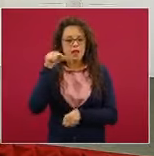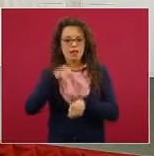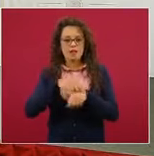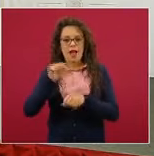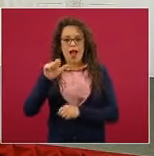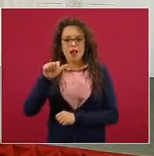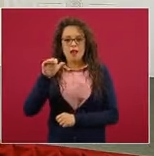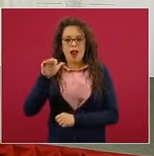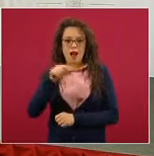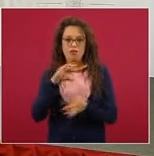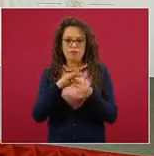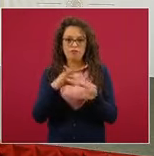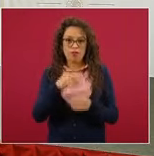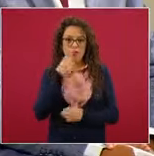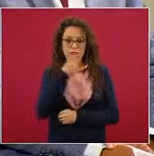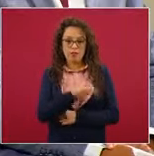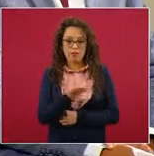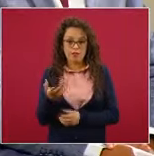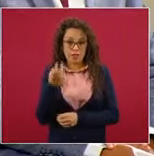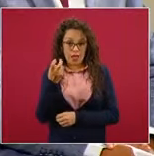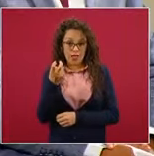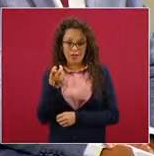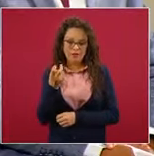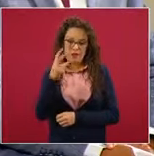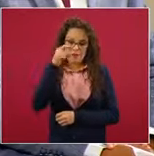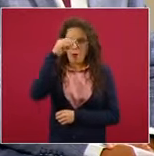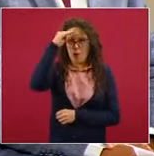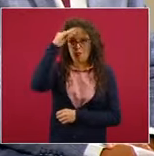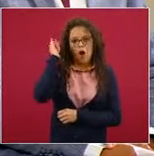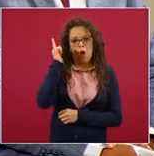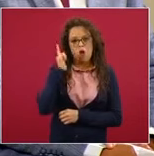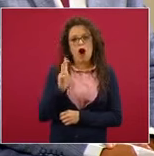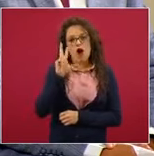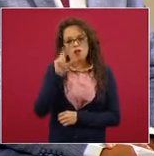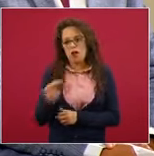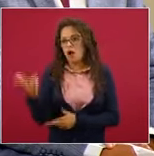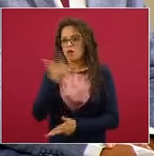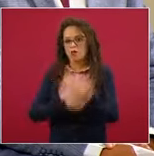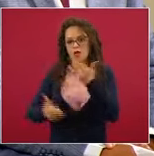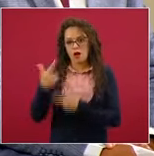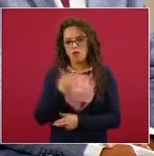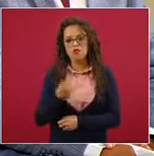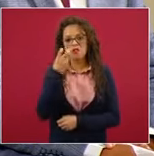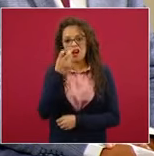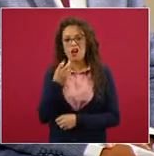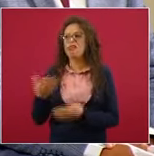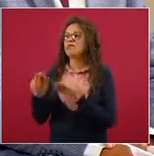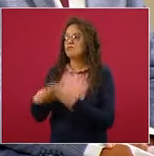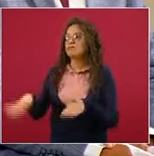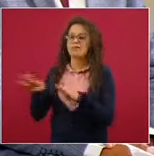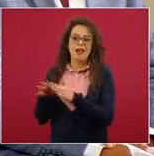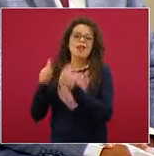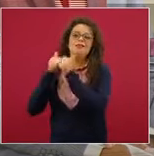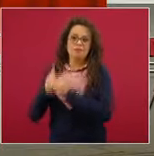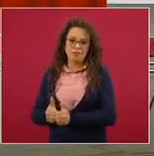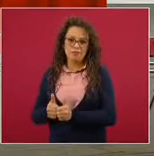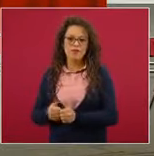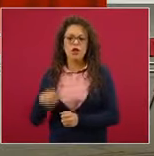nos decía que pues no sería deseable, no sería deseable volver otra vez a este confinamiento? Entonces, ¿qué deberíamos aprender